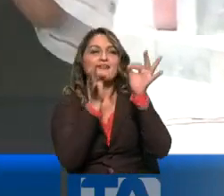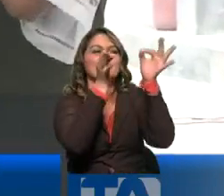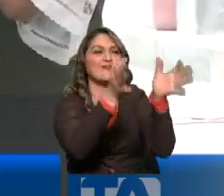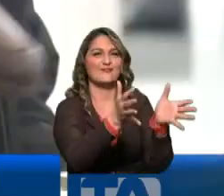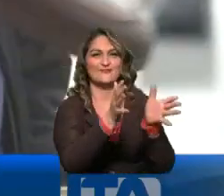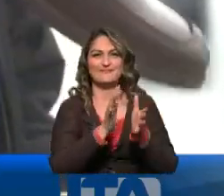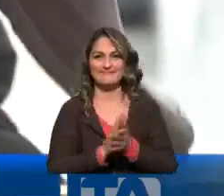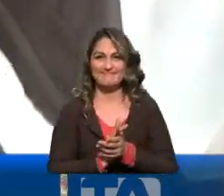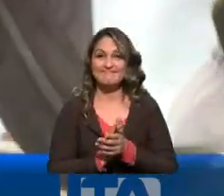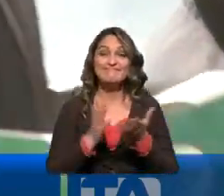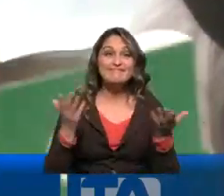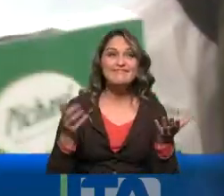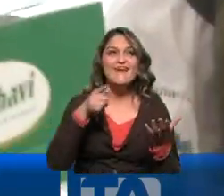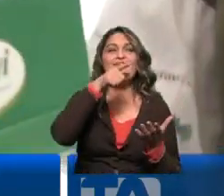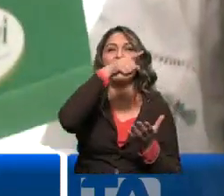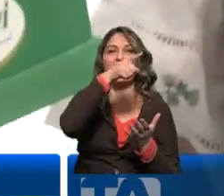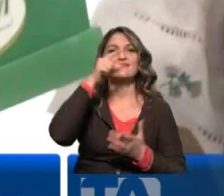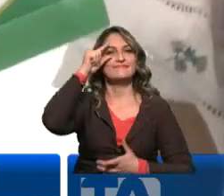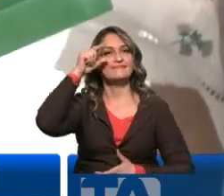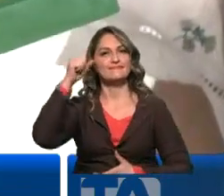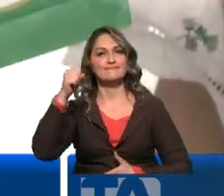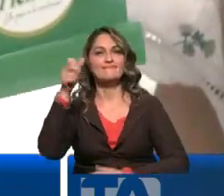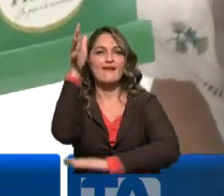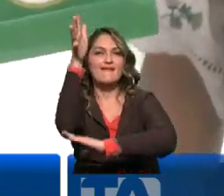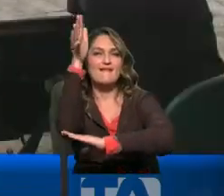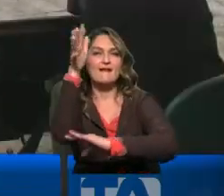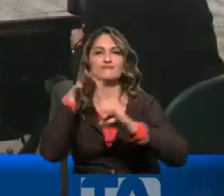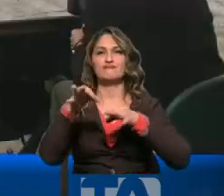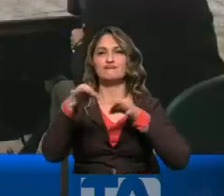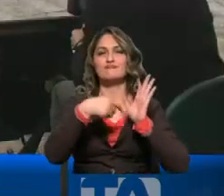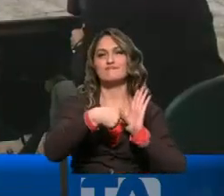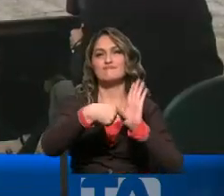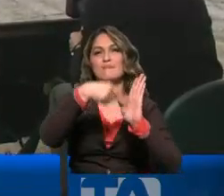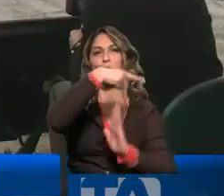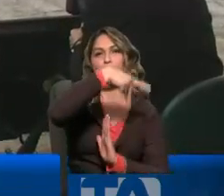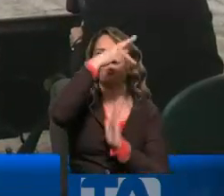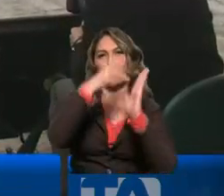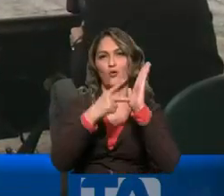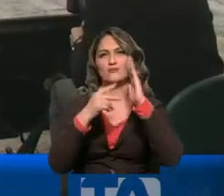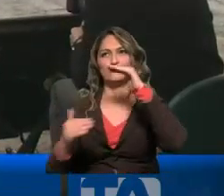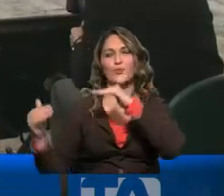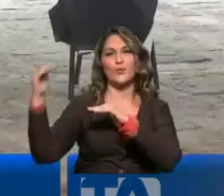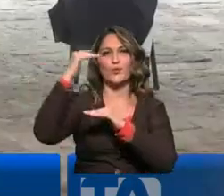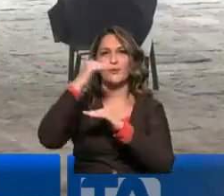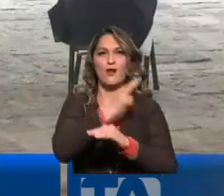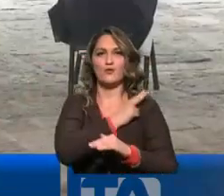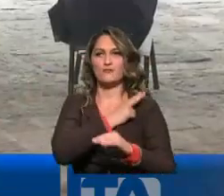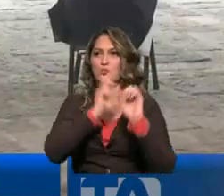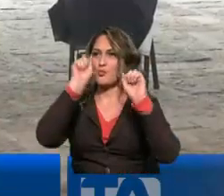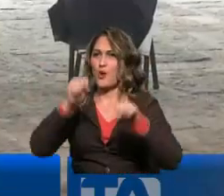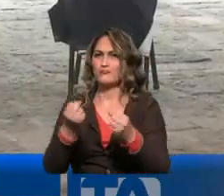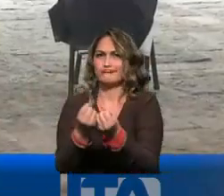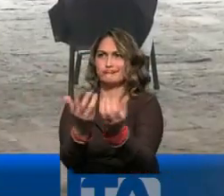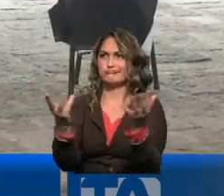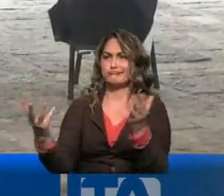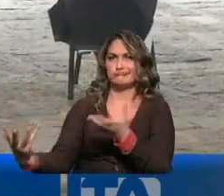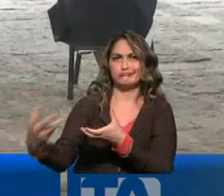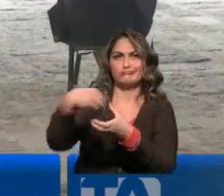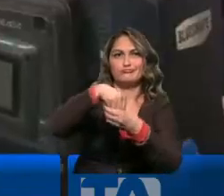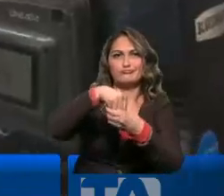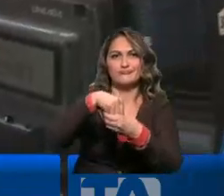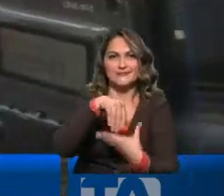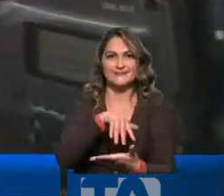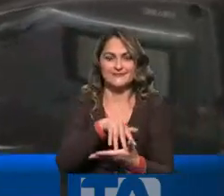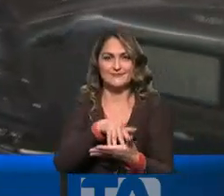presentación pública del plan de educación y formación técnico-profesional como una clara manifestación de que es posible fomentar el desarrollo